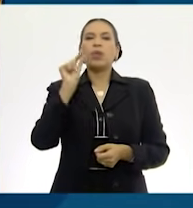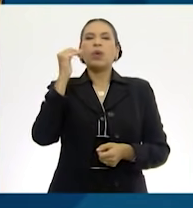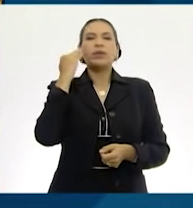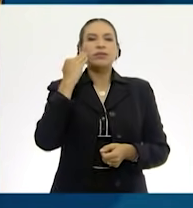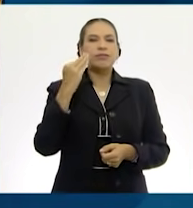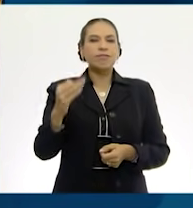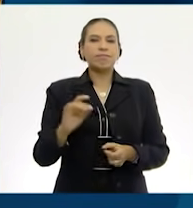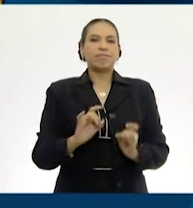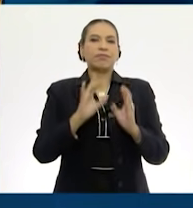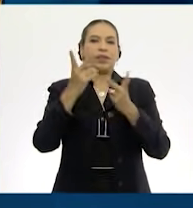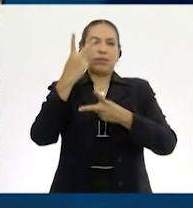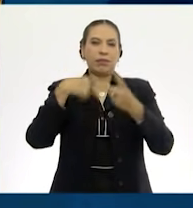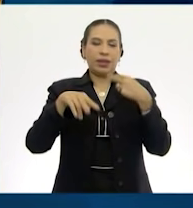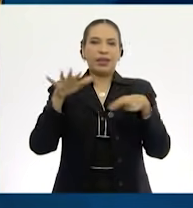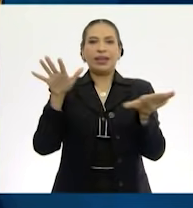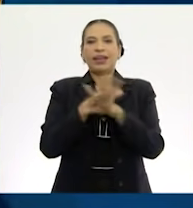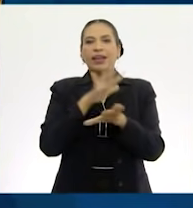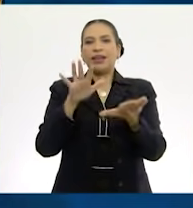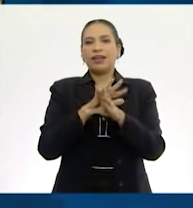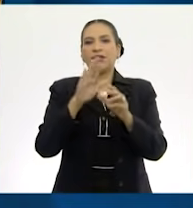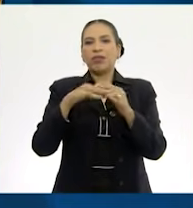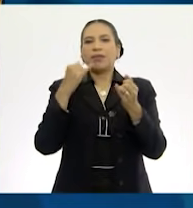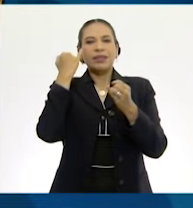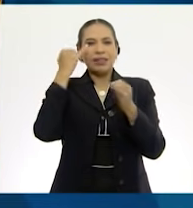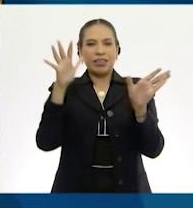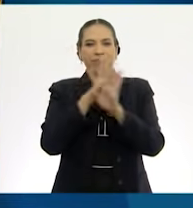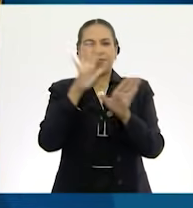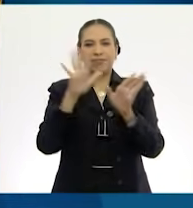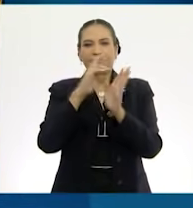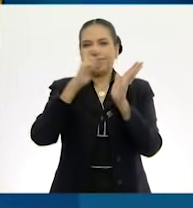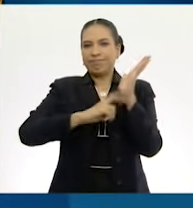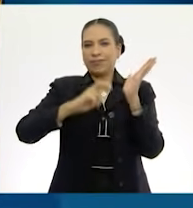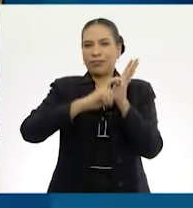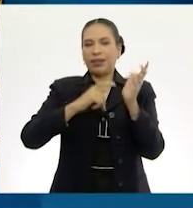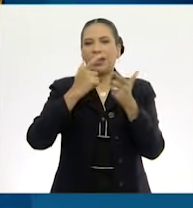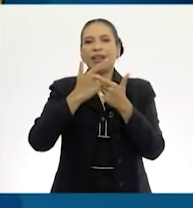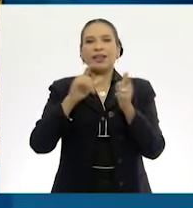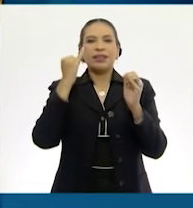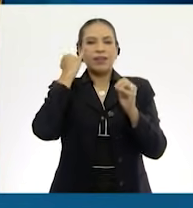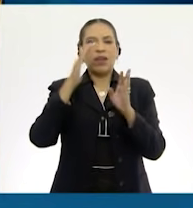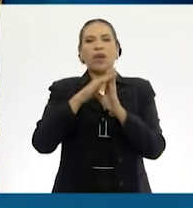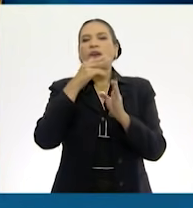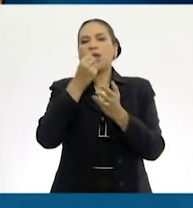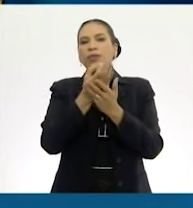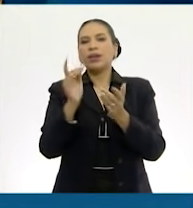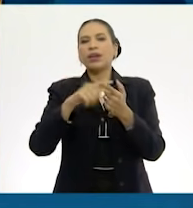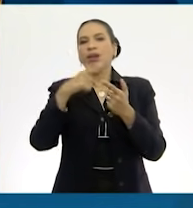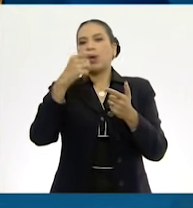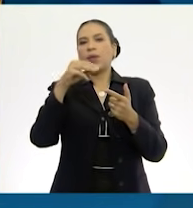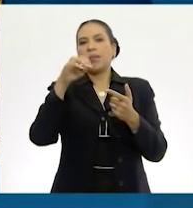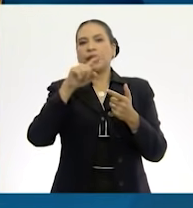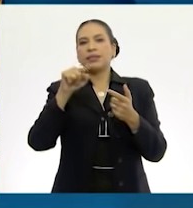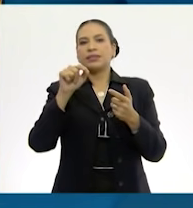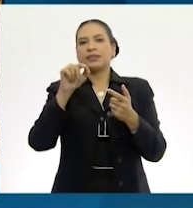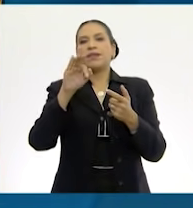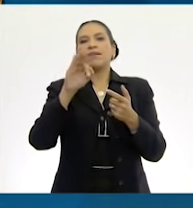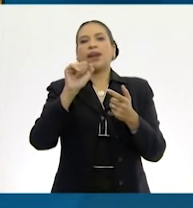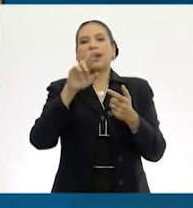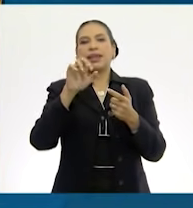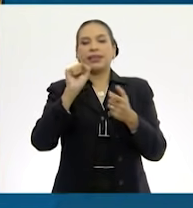tiempo, daba inicio la reforma liberal, continuando con el camino que habían trazado hombres como Gómez Farías años